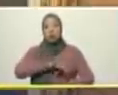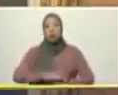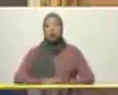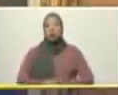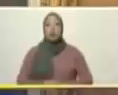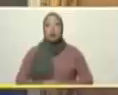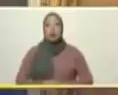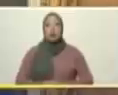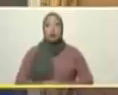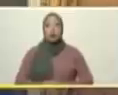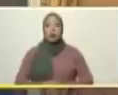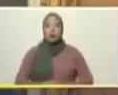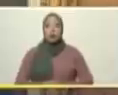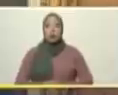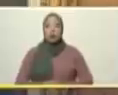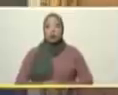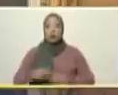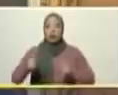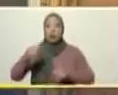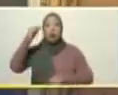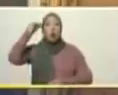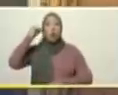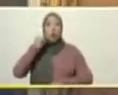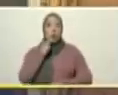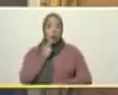indoamericano, de raíz bolivariana,